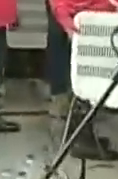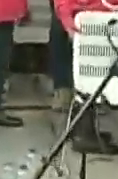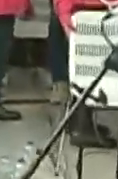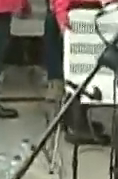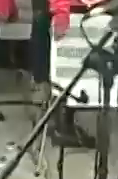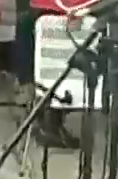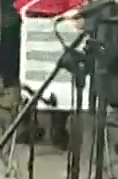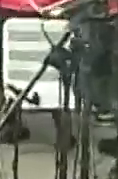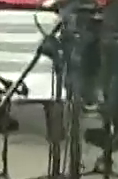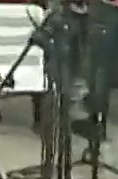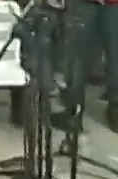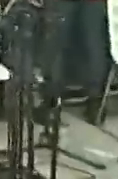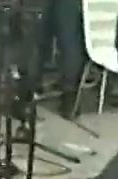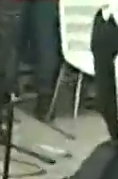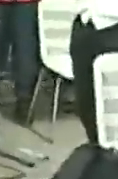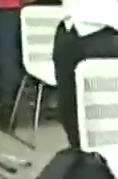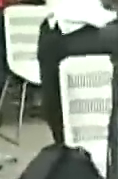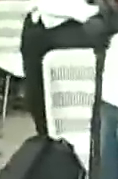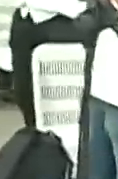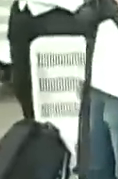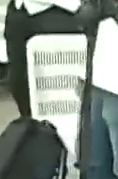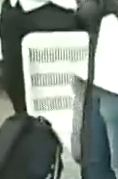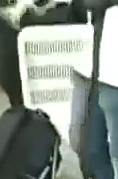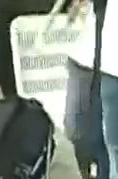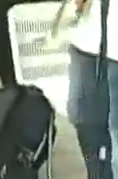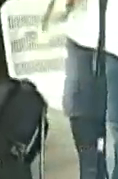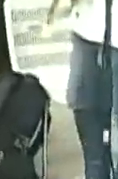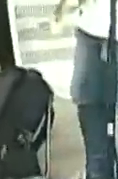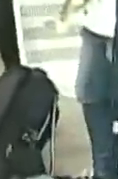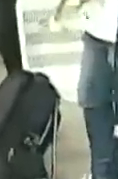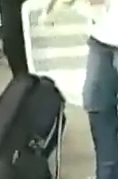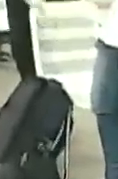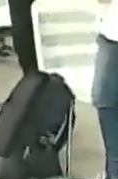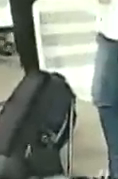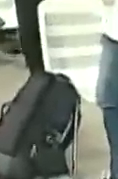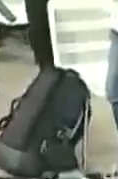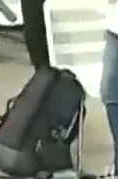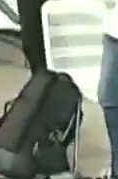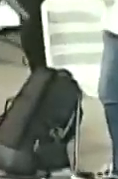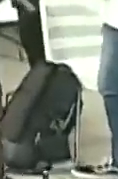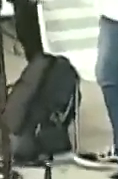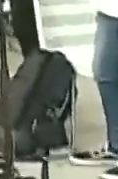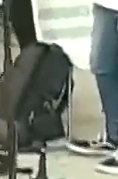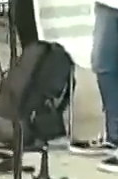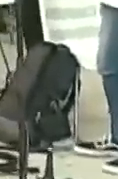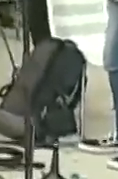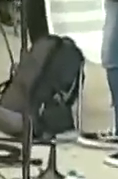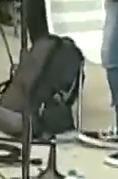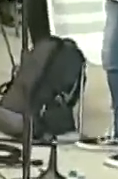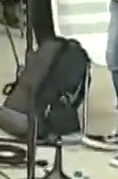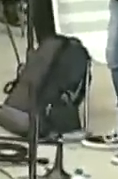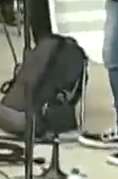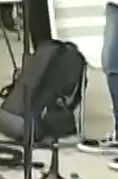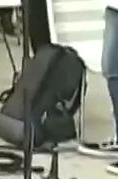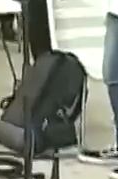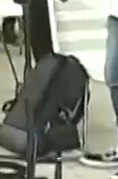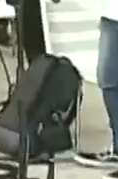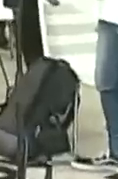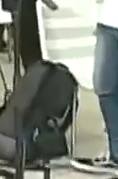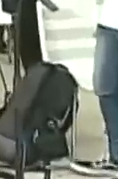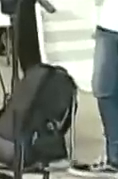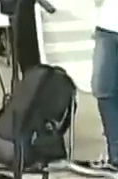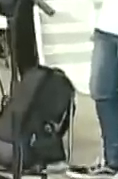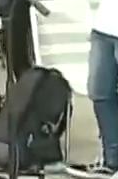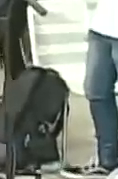música africana. Tú eres tan buen semilla de la música africana. El idioma de